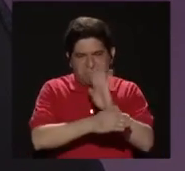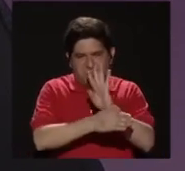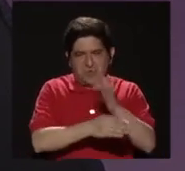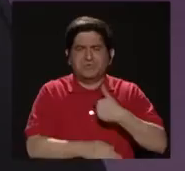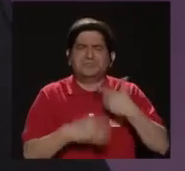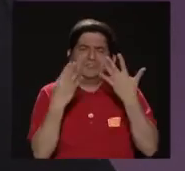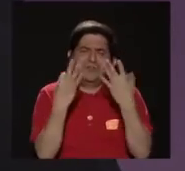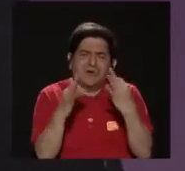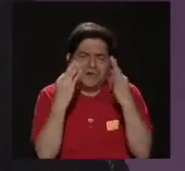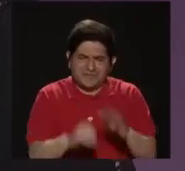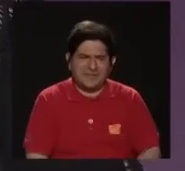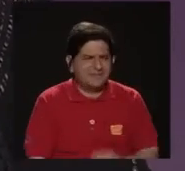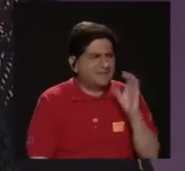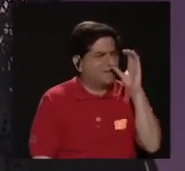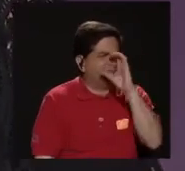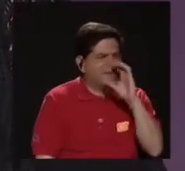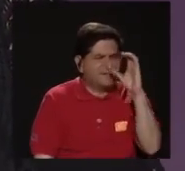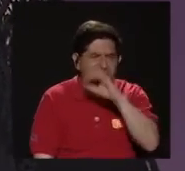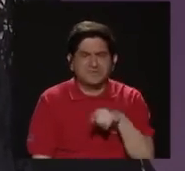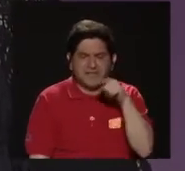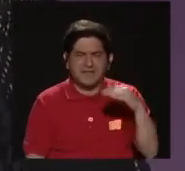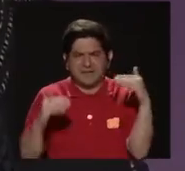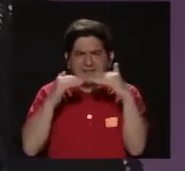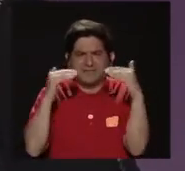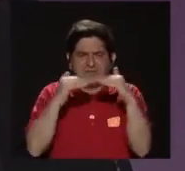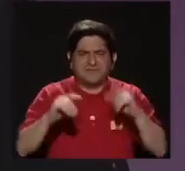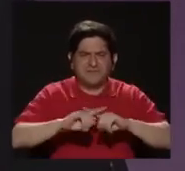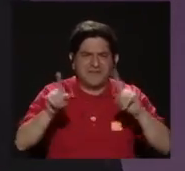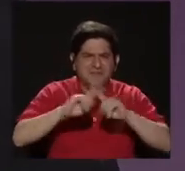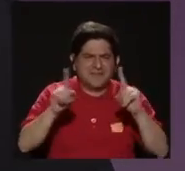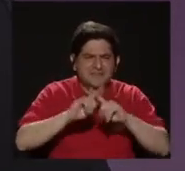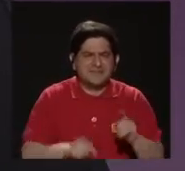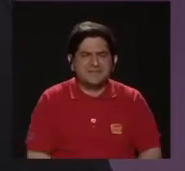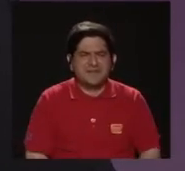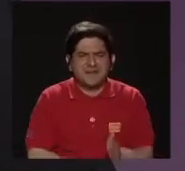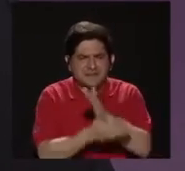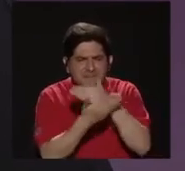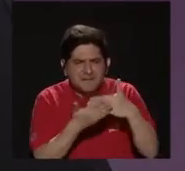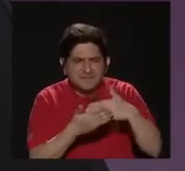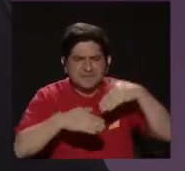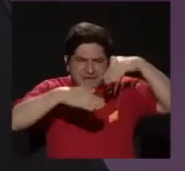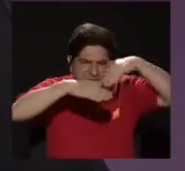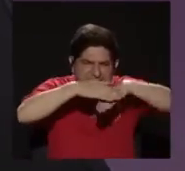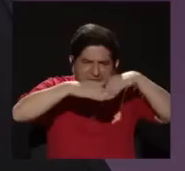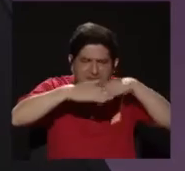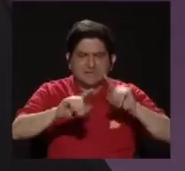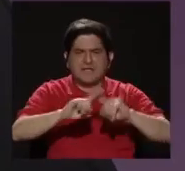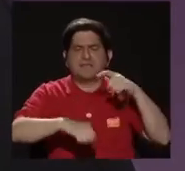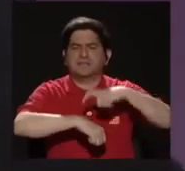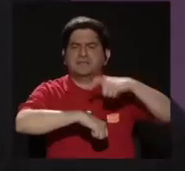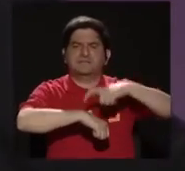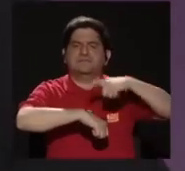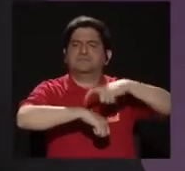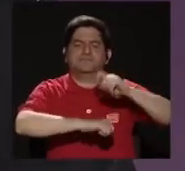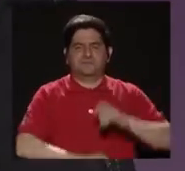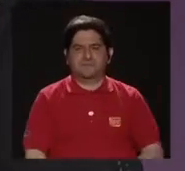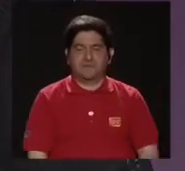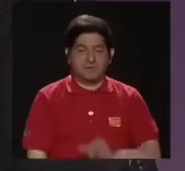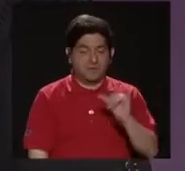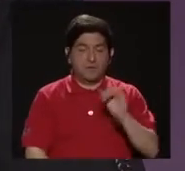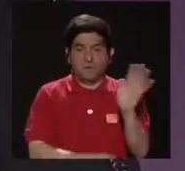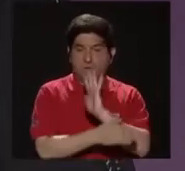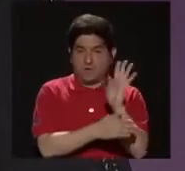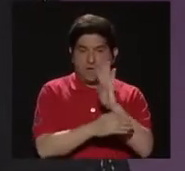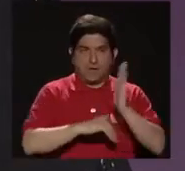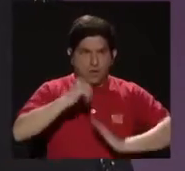intenté buscar esos niveles, esas capas, en muchos casos, en muchos momentos diferentes. Además, la película